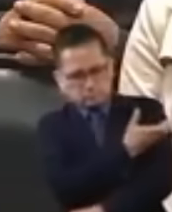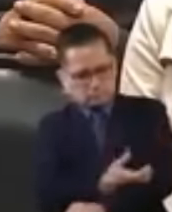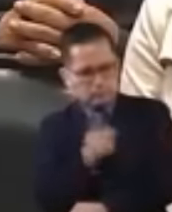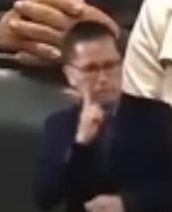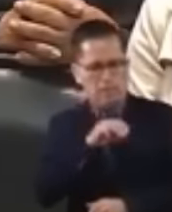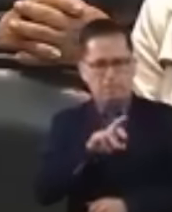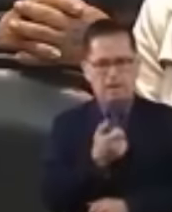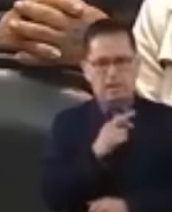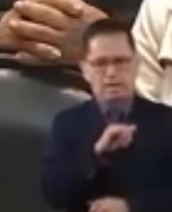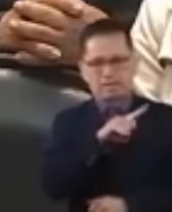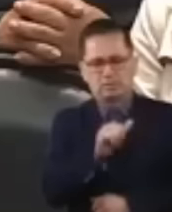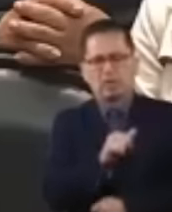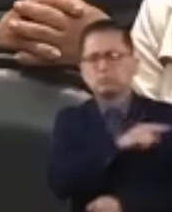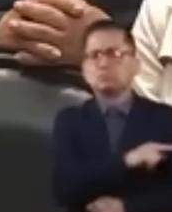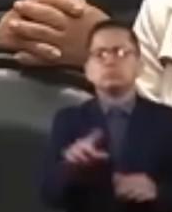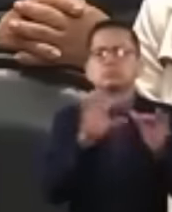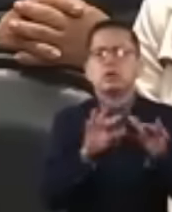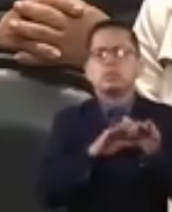caso Colosio,